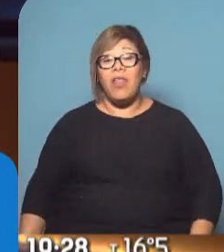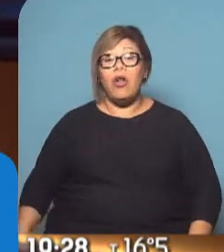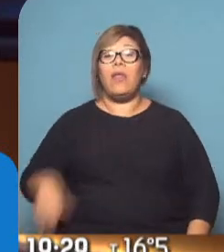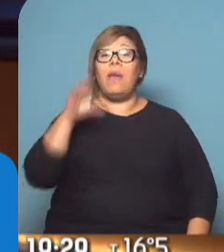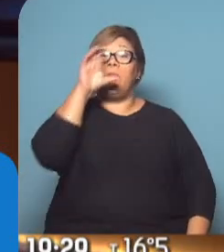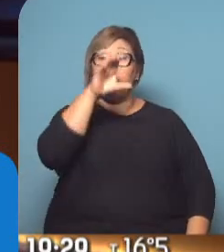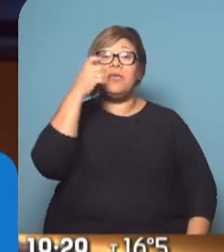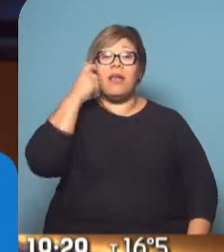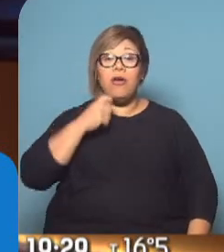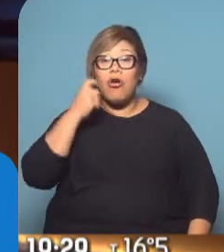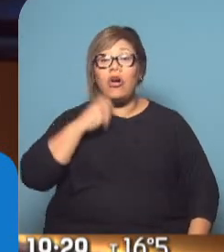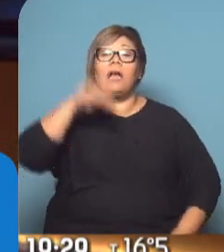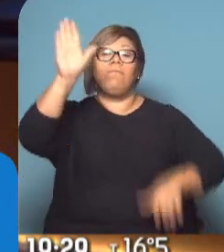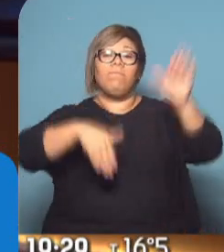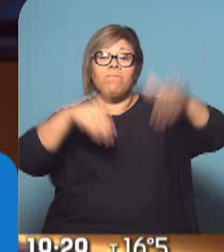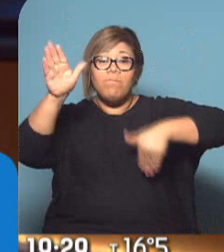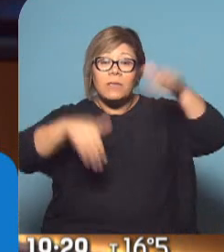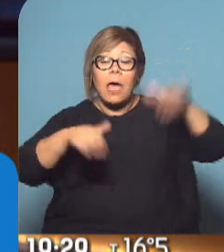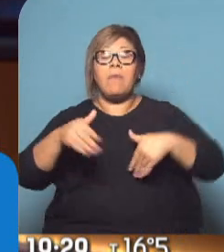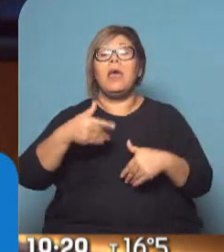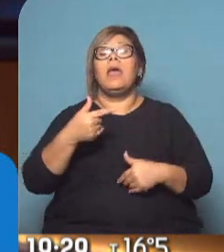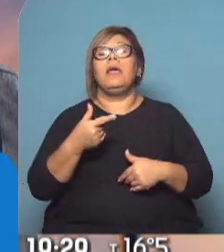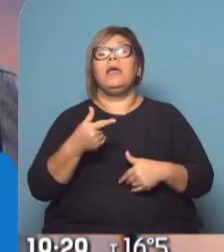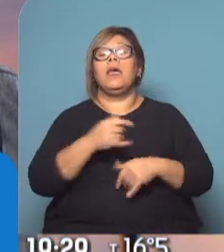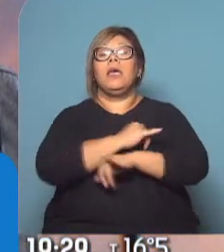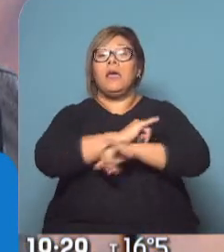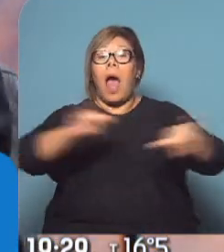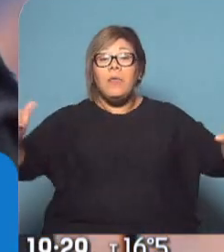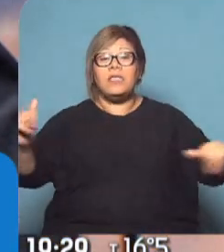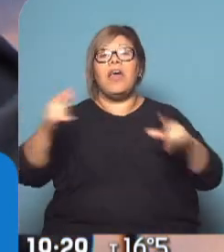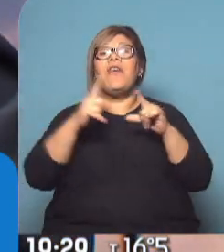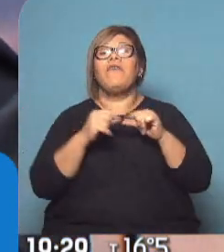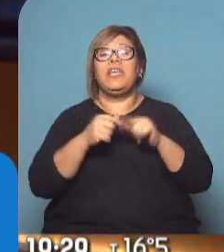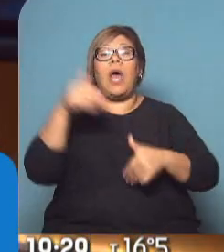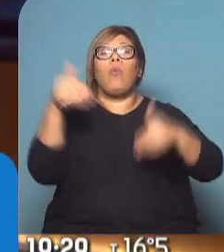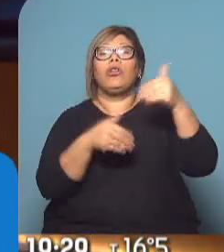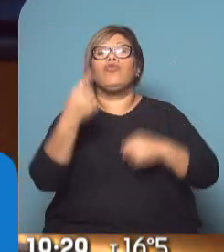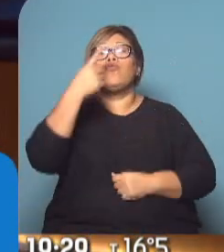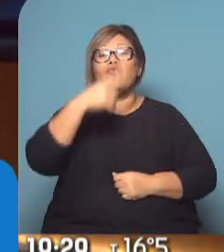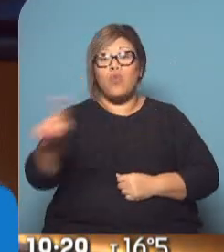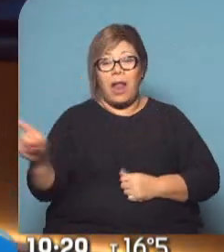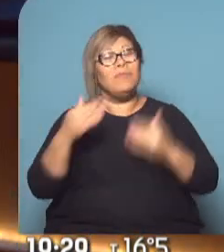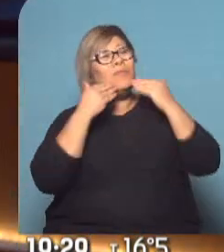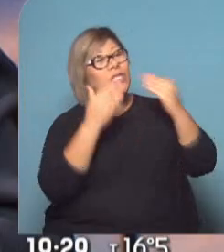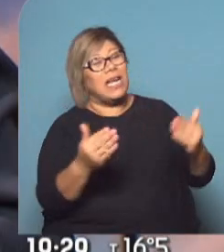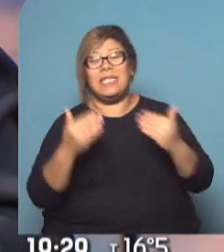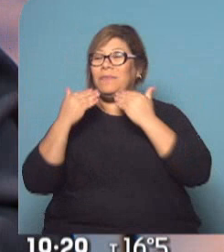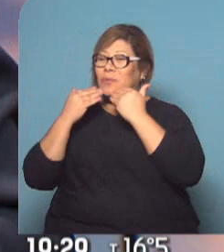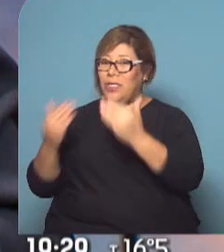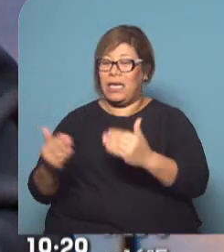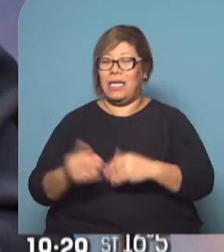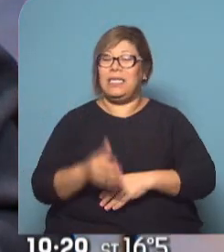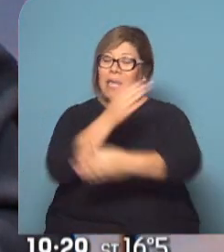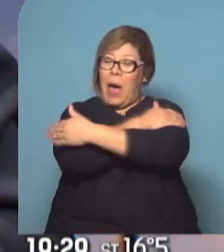de cuándo va a ser el tiempo electoral en nuestra provincia estaremos atentos héctor muchísimas gracias no gracias a vos daniel un abrazo héctor